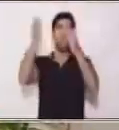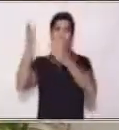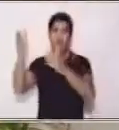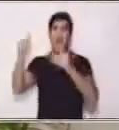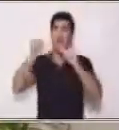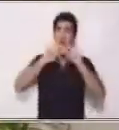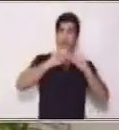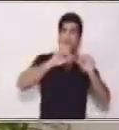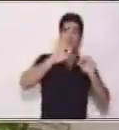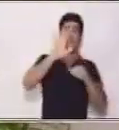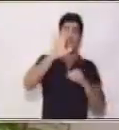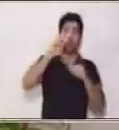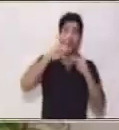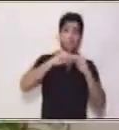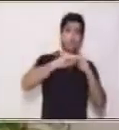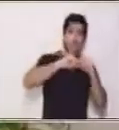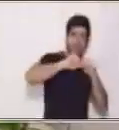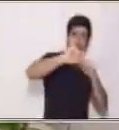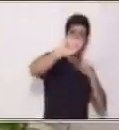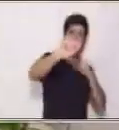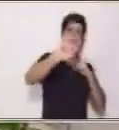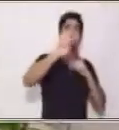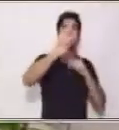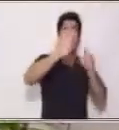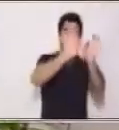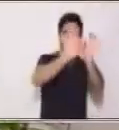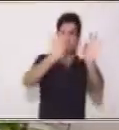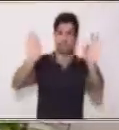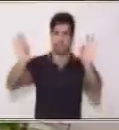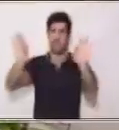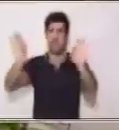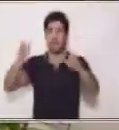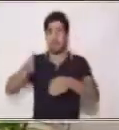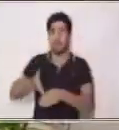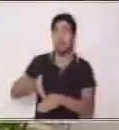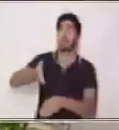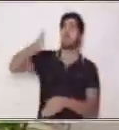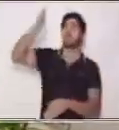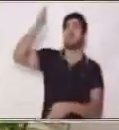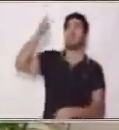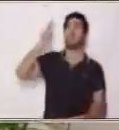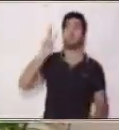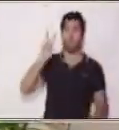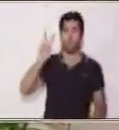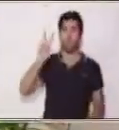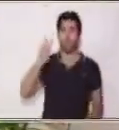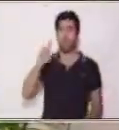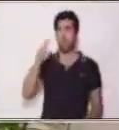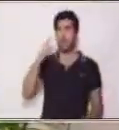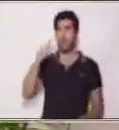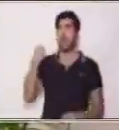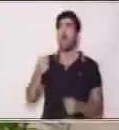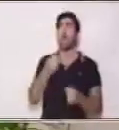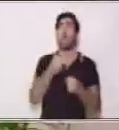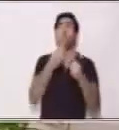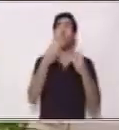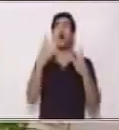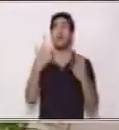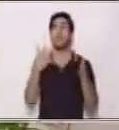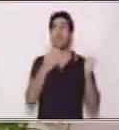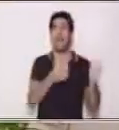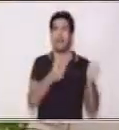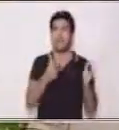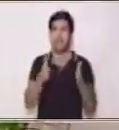5 metros de largo, 3 metros de ancho y 2 metros de alto. ¿Cuántas cajas